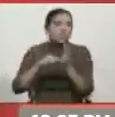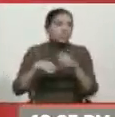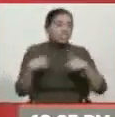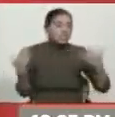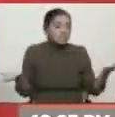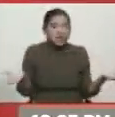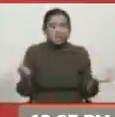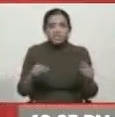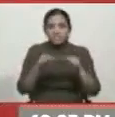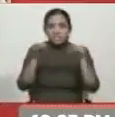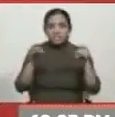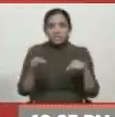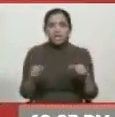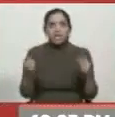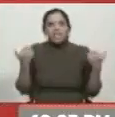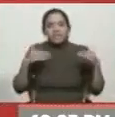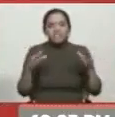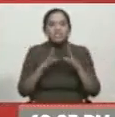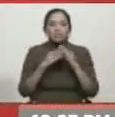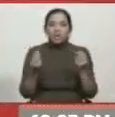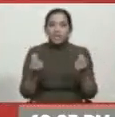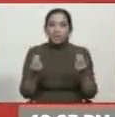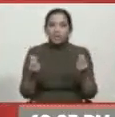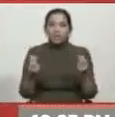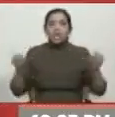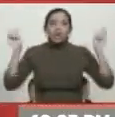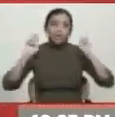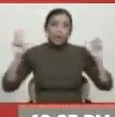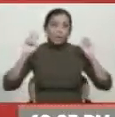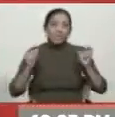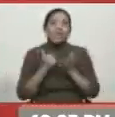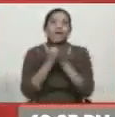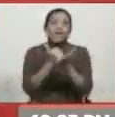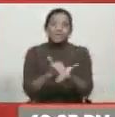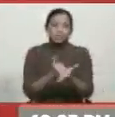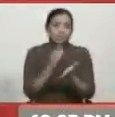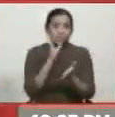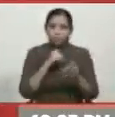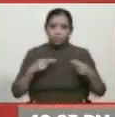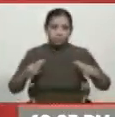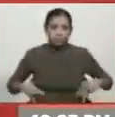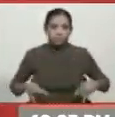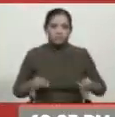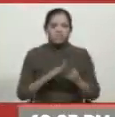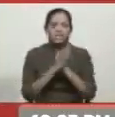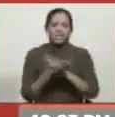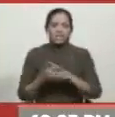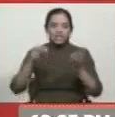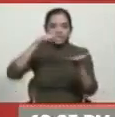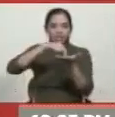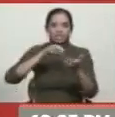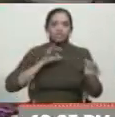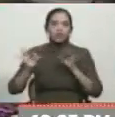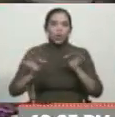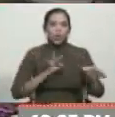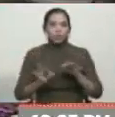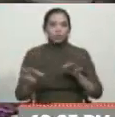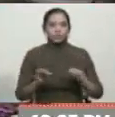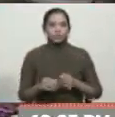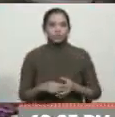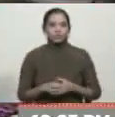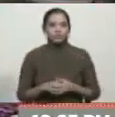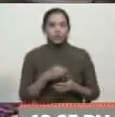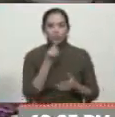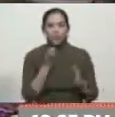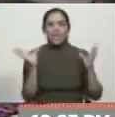qué esquina. Y parece que toda la plata de esa famosa ayuda inhumana que tienen ellos se la están gastando en pura tarima y show. Buenas noches, señor Osvaldo, ¿cómo